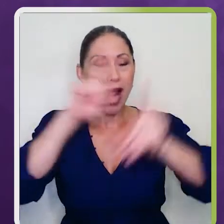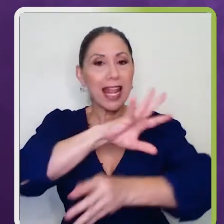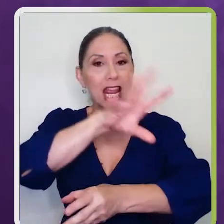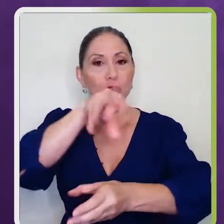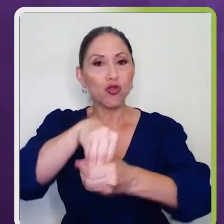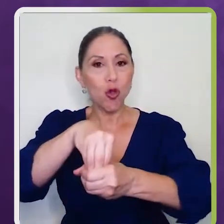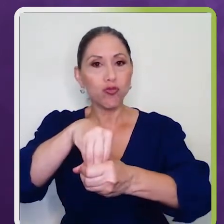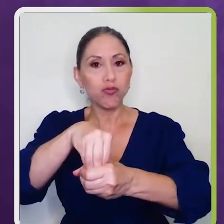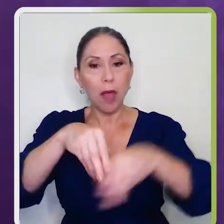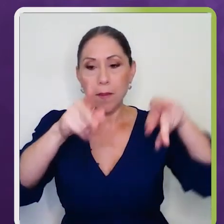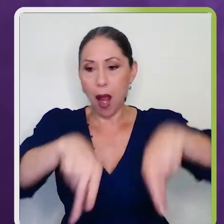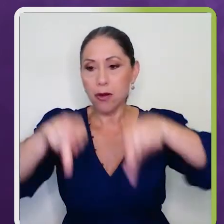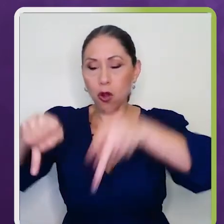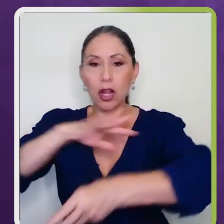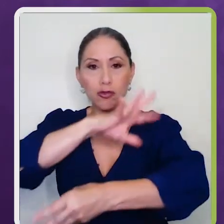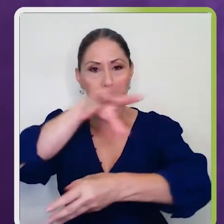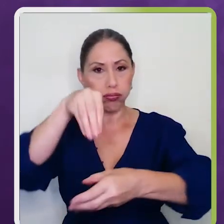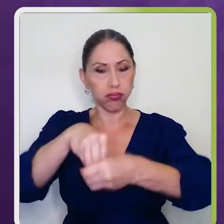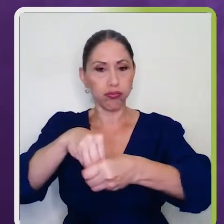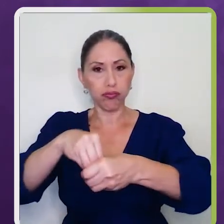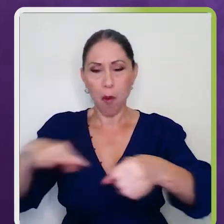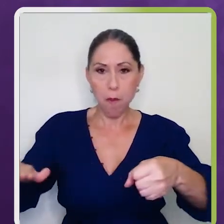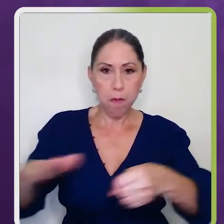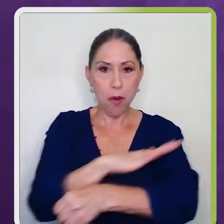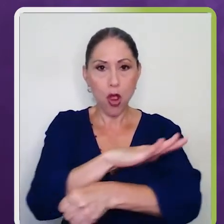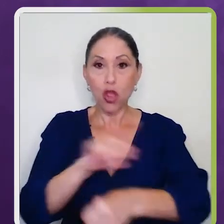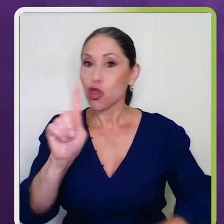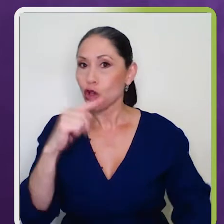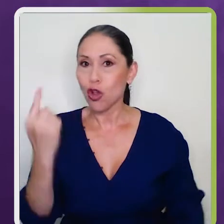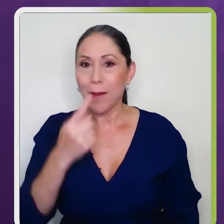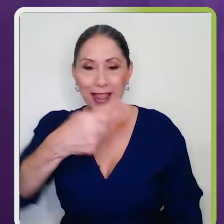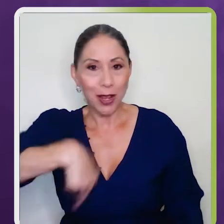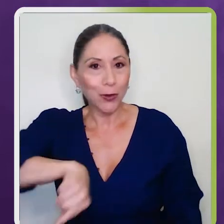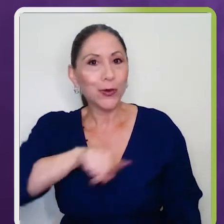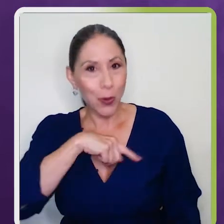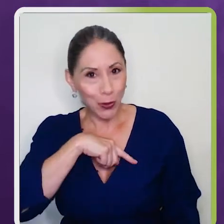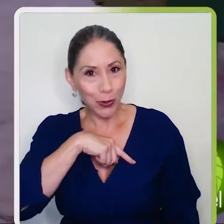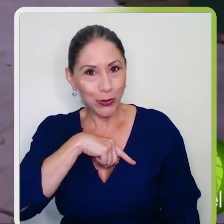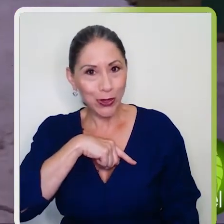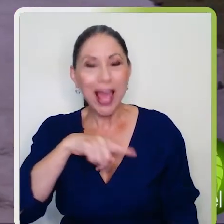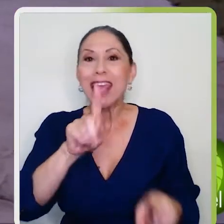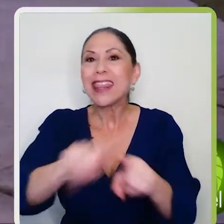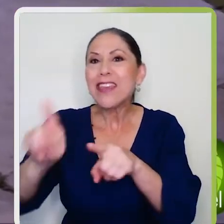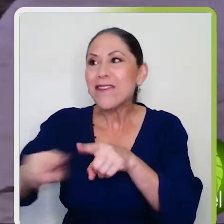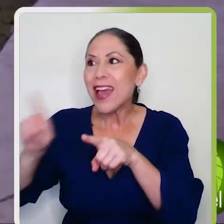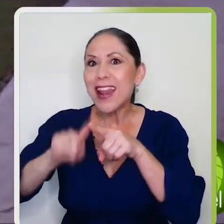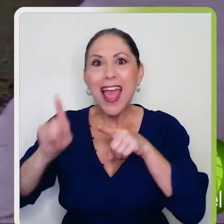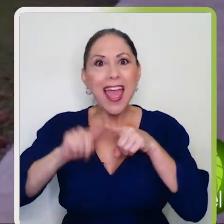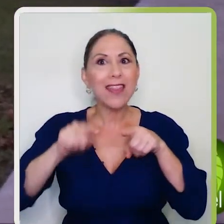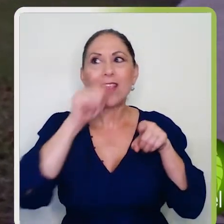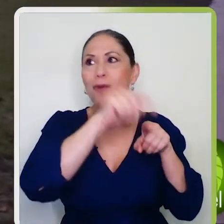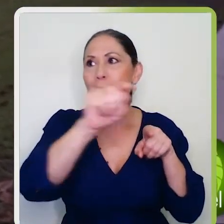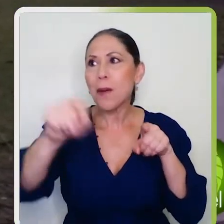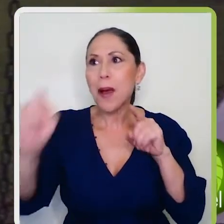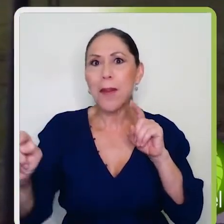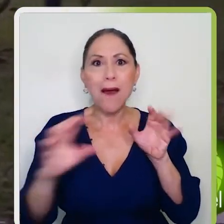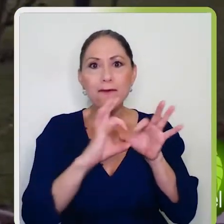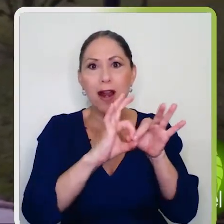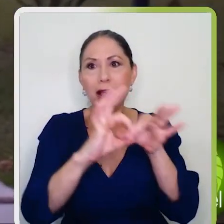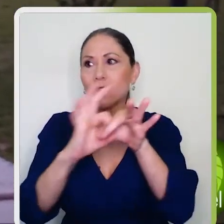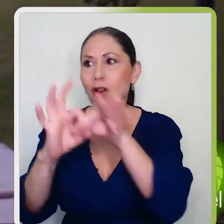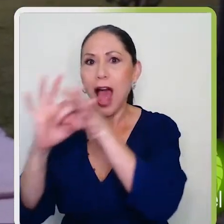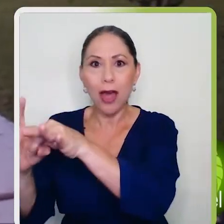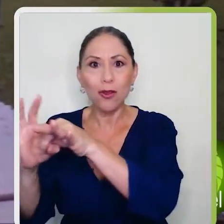lograr que no solo nosotros, sino que la cadena de valor todos los hoteleros y los tours se